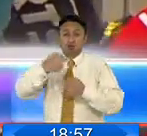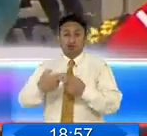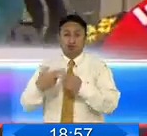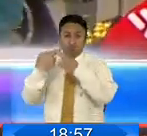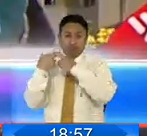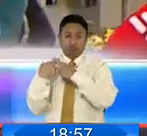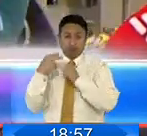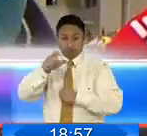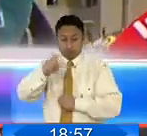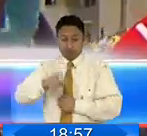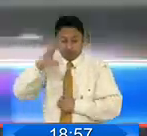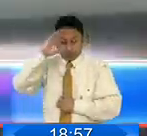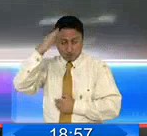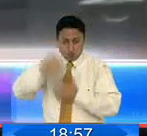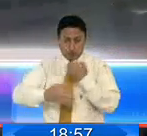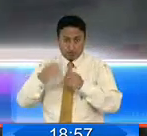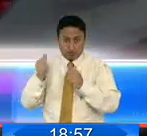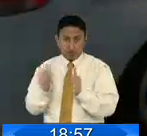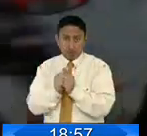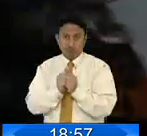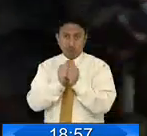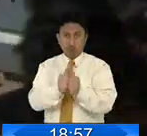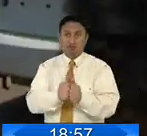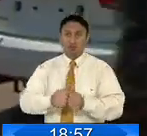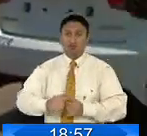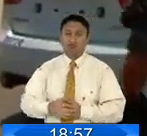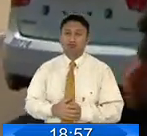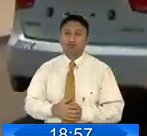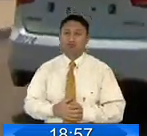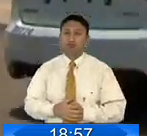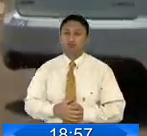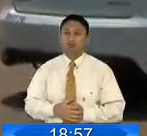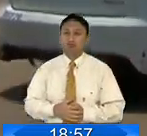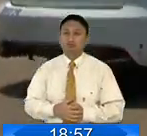en este caso también de la Policía Judicial. Informó José Morales.